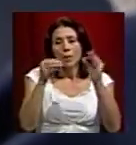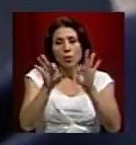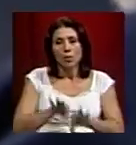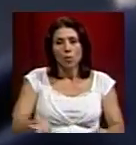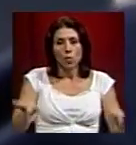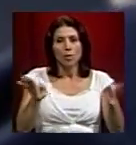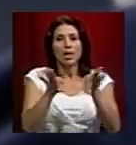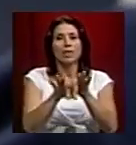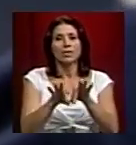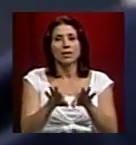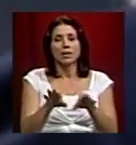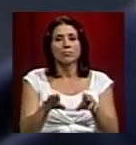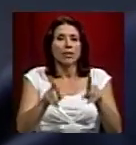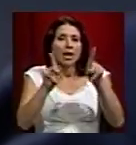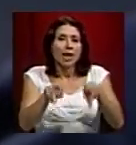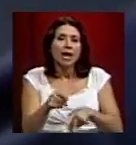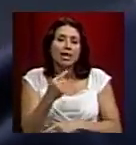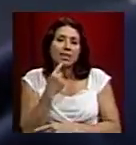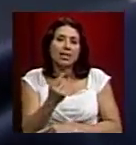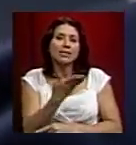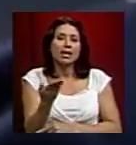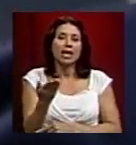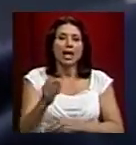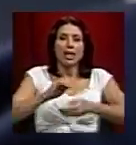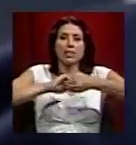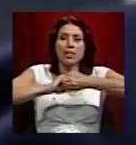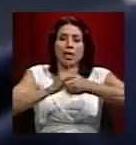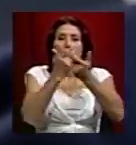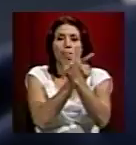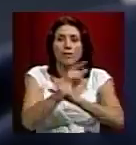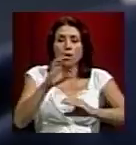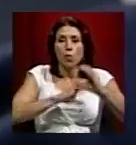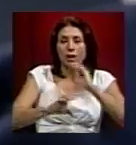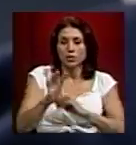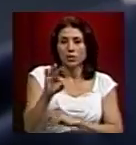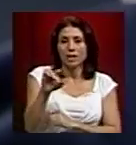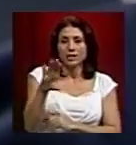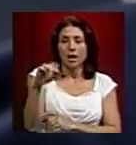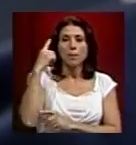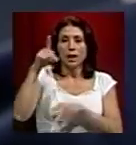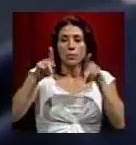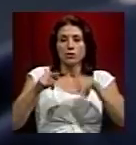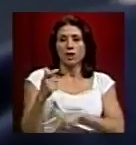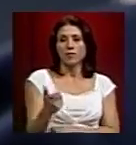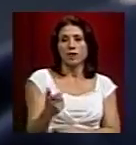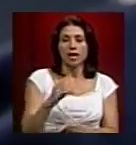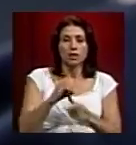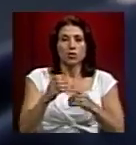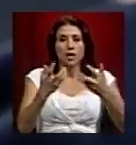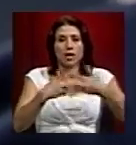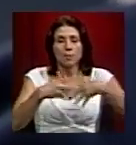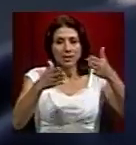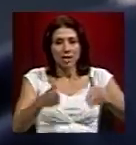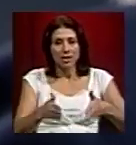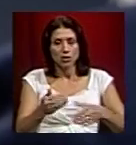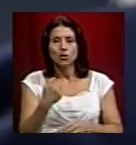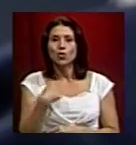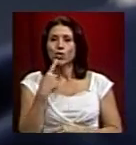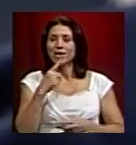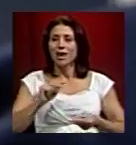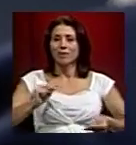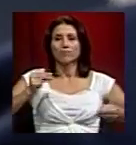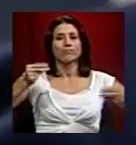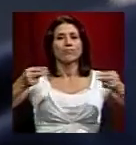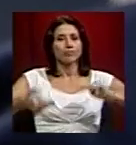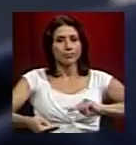importante, la gente dice pues que el Tratado de Libre Comercio es para los ricos o que el Tratado de Libre Comercio es para los empresarios. Yo diría que es todo lo contrario.